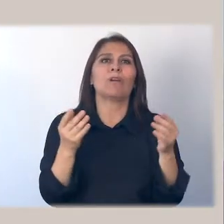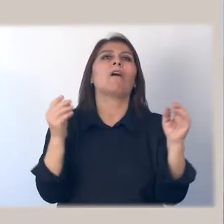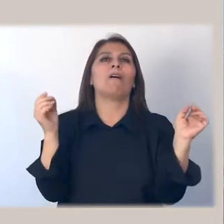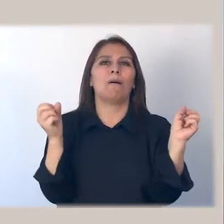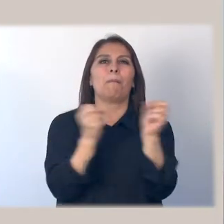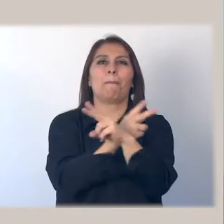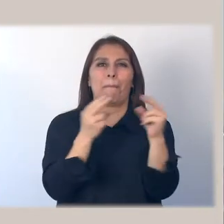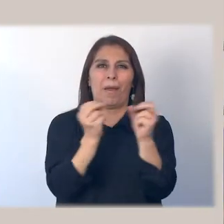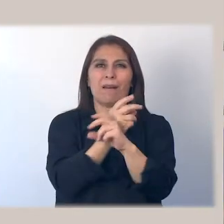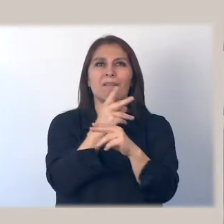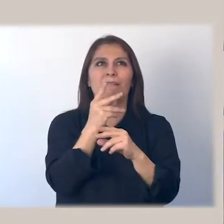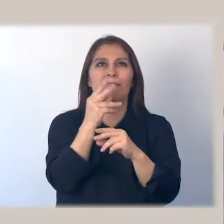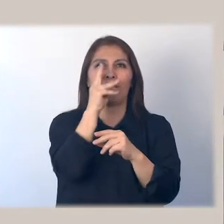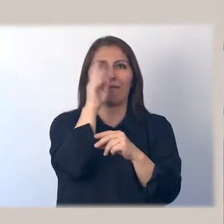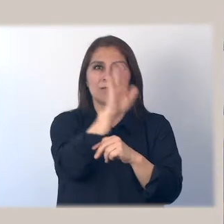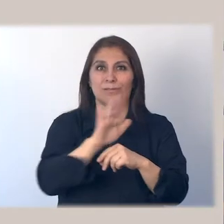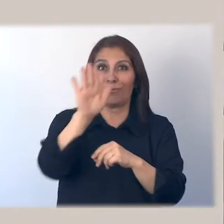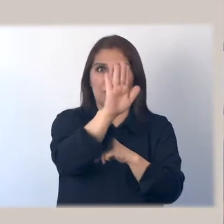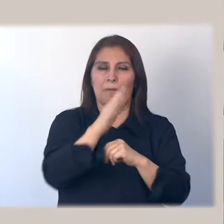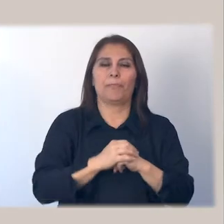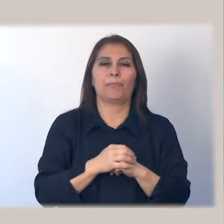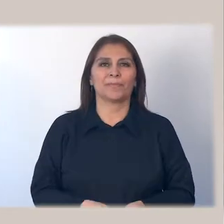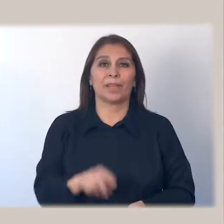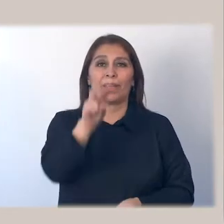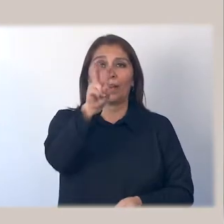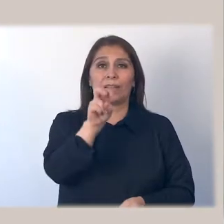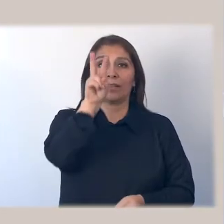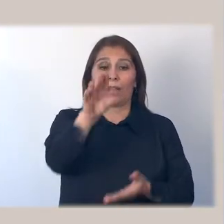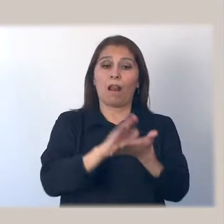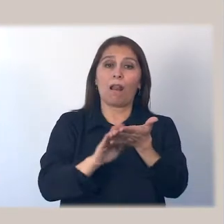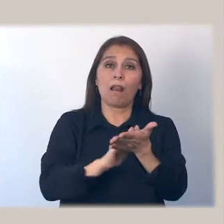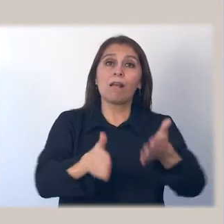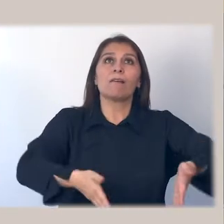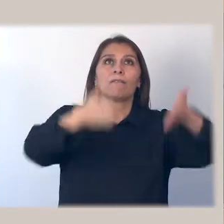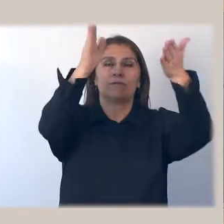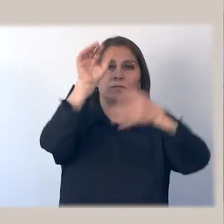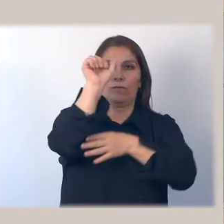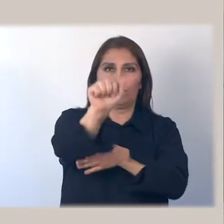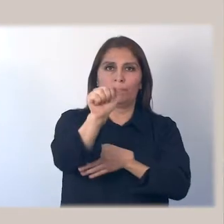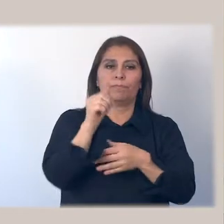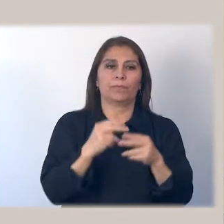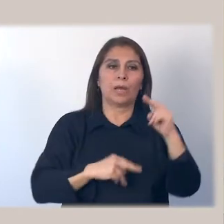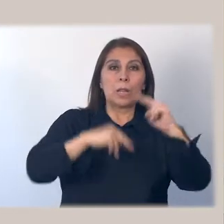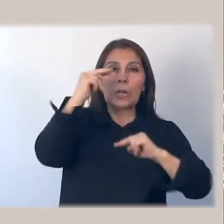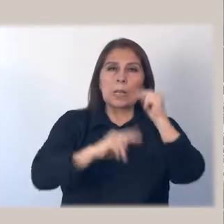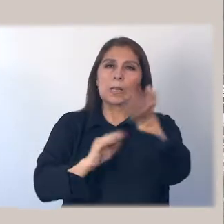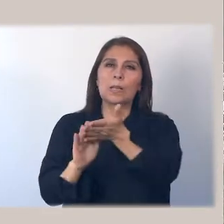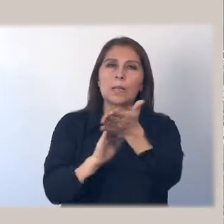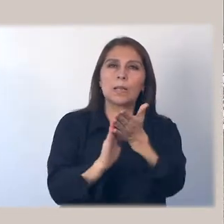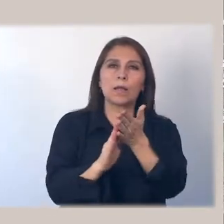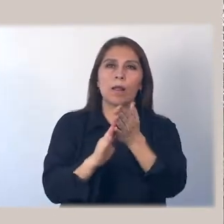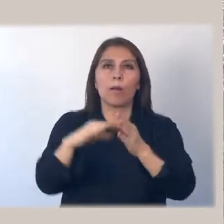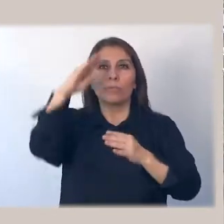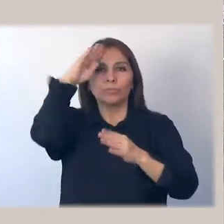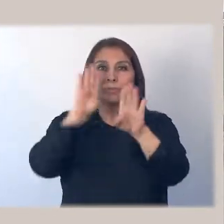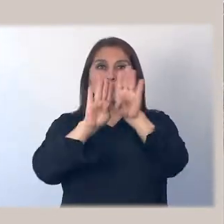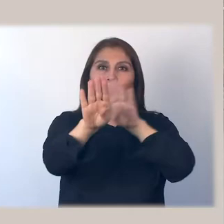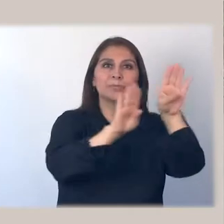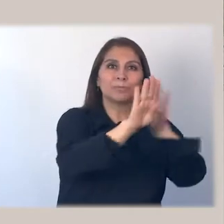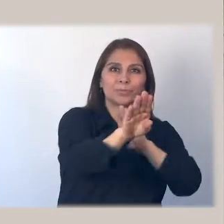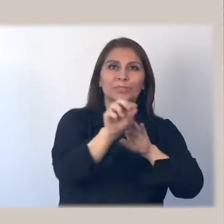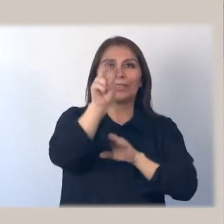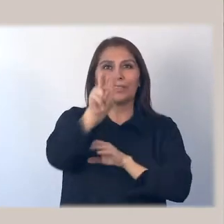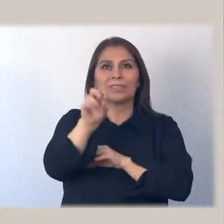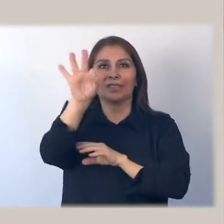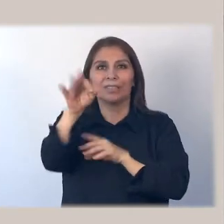instalaciones del Parque Nacional. En la calle 72, las adecuaciones en el edificio A, la reconstrucción y adecuación de